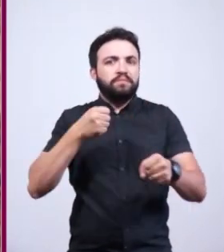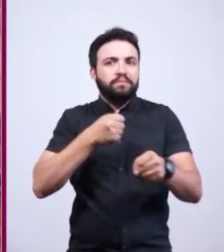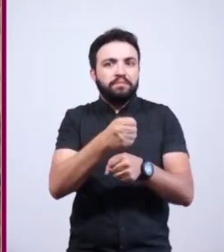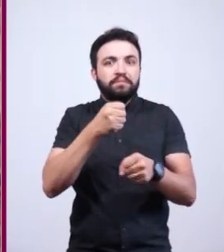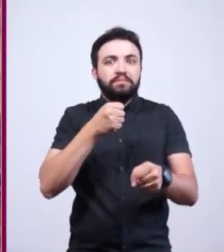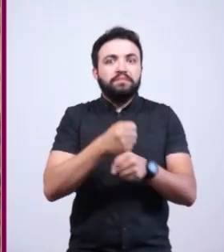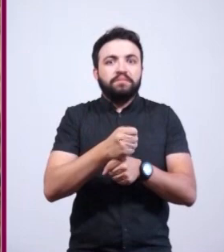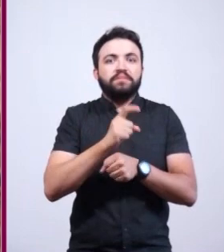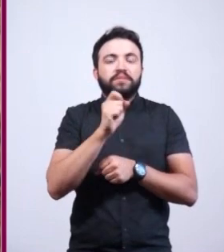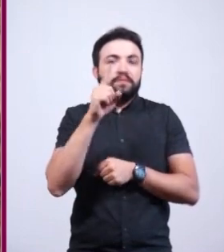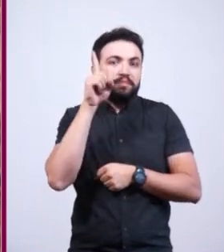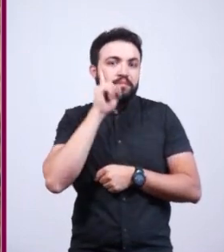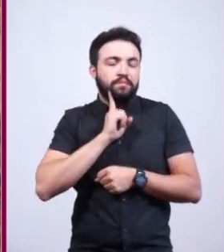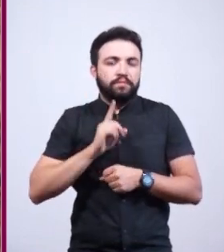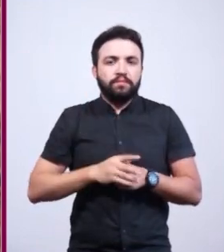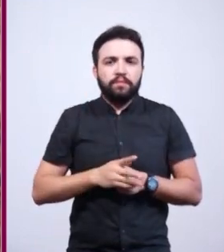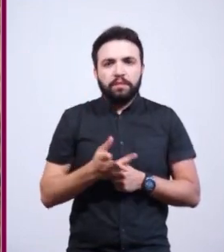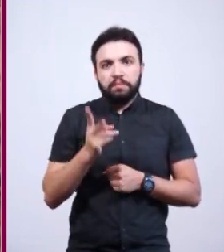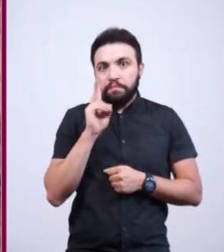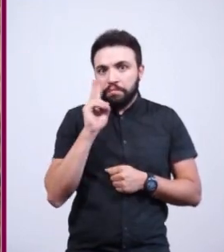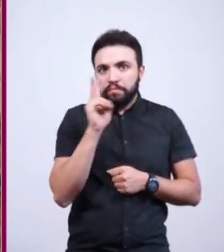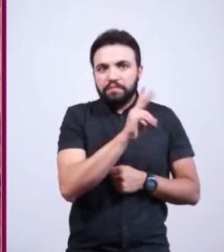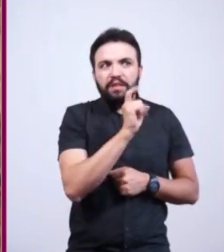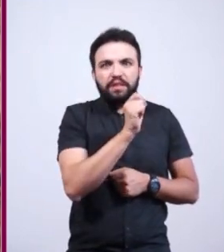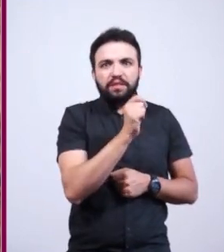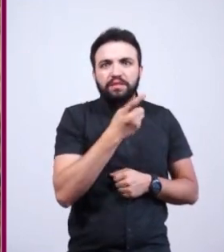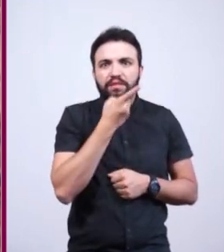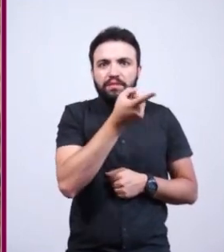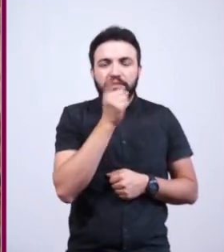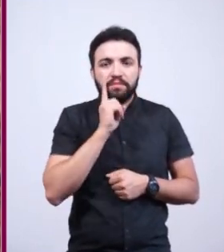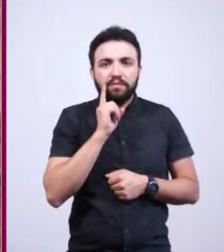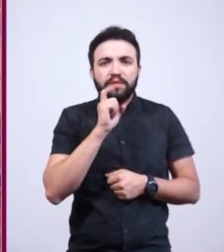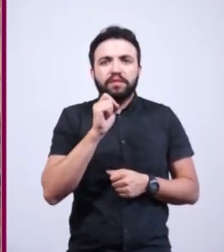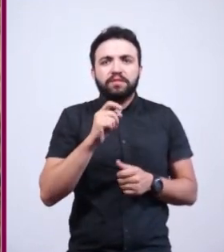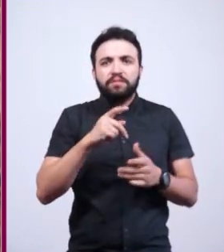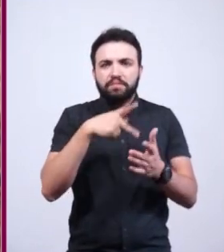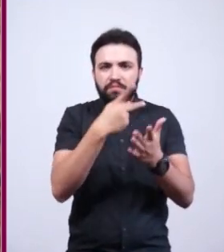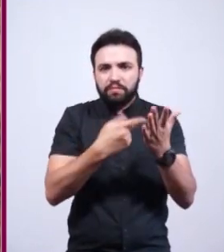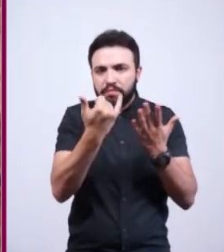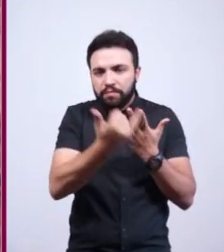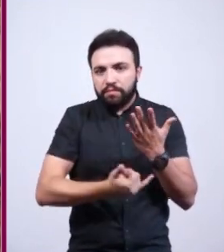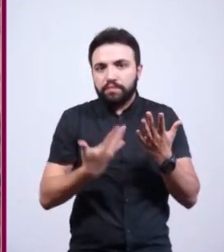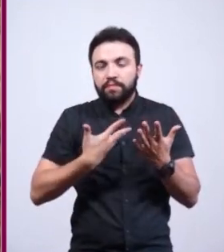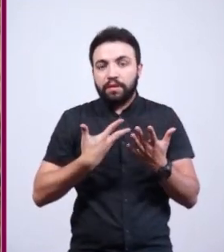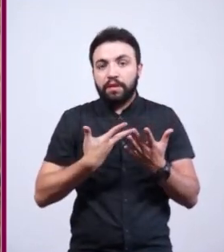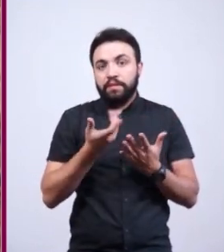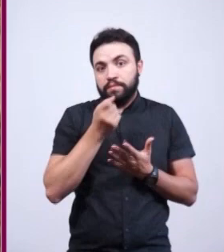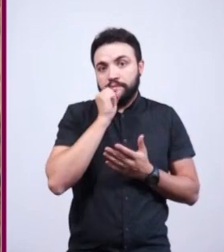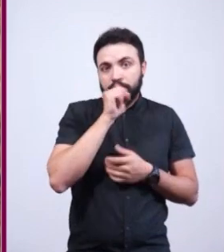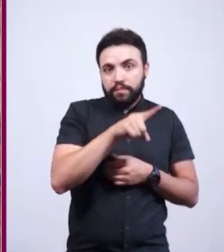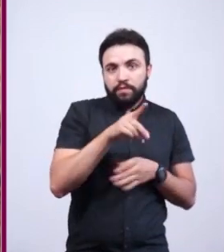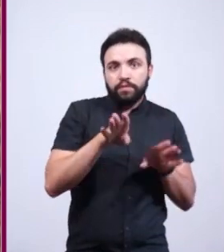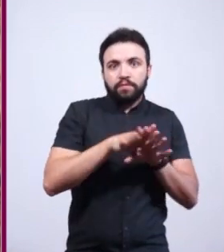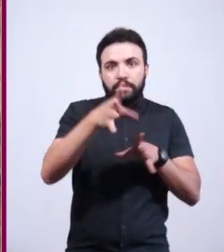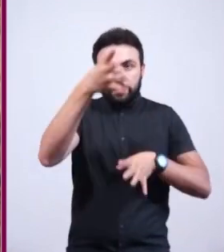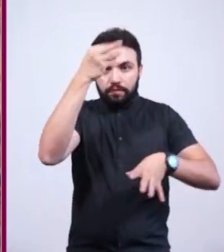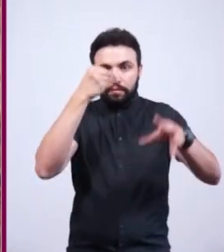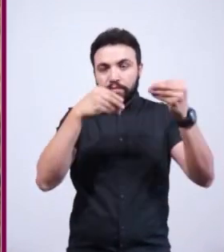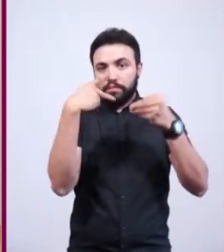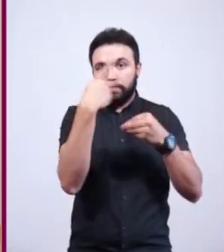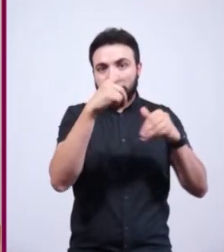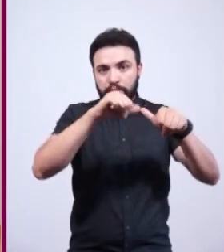más, dejemos que sea la propia Florencia la que nos cuente todos los proyectos que está realizando, así como lo que define su práctica